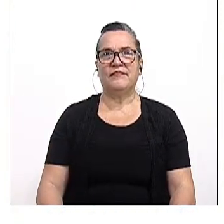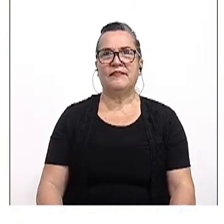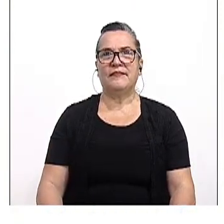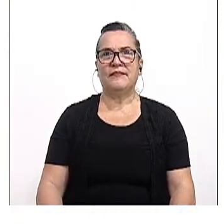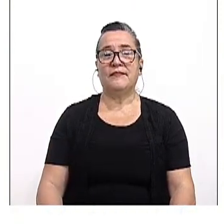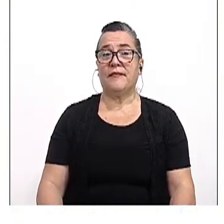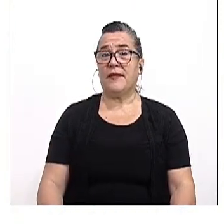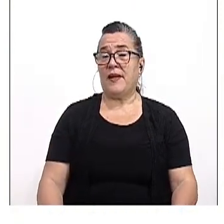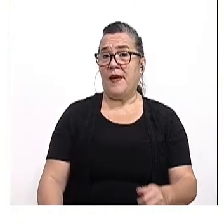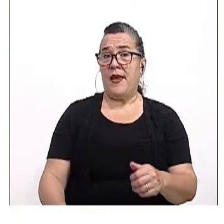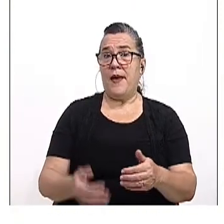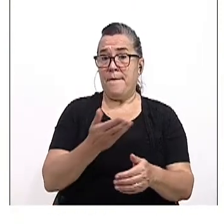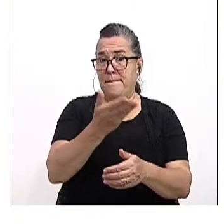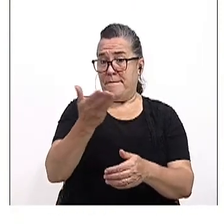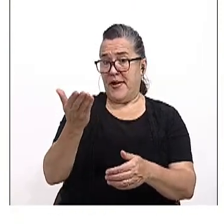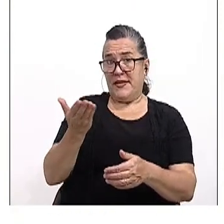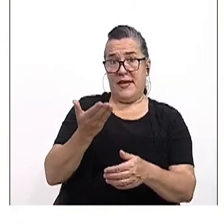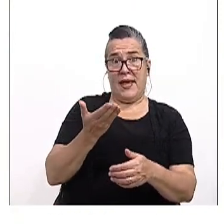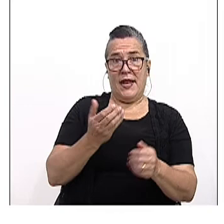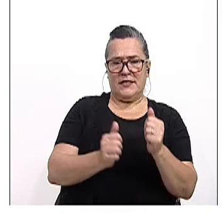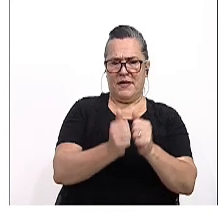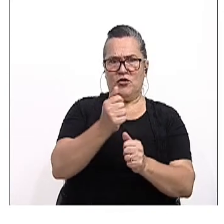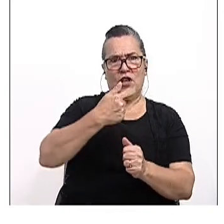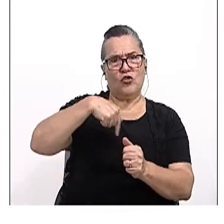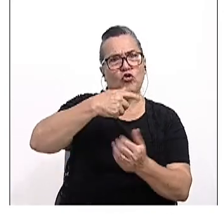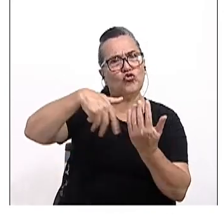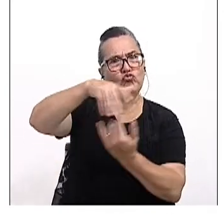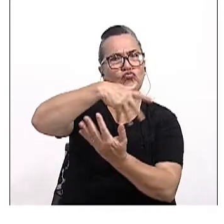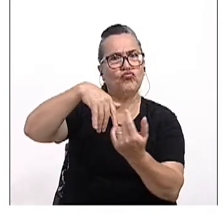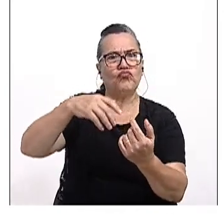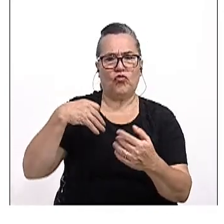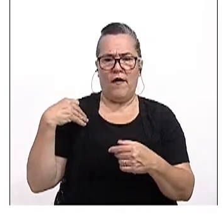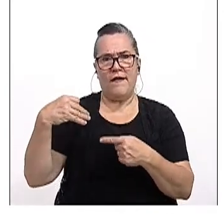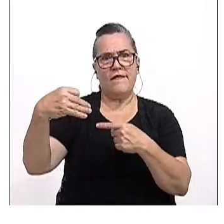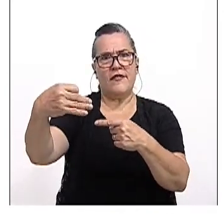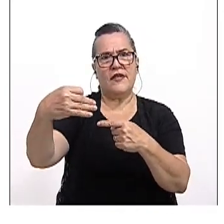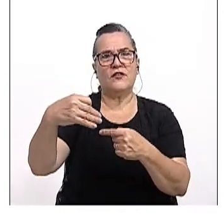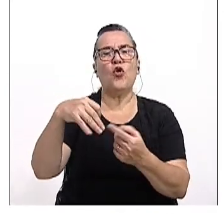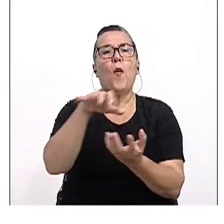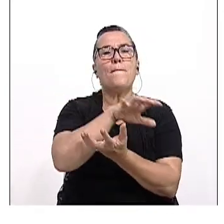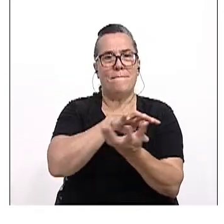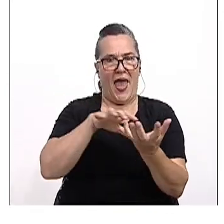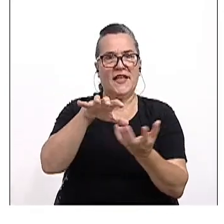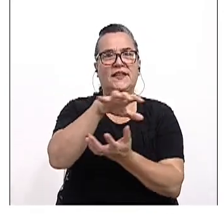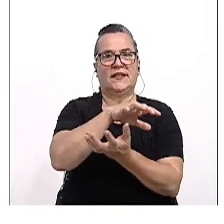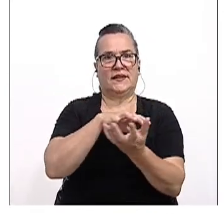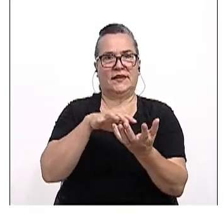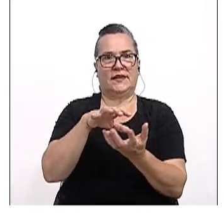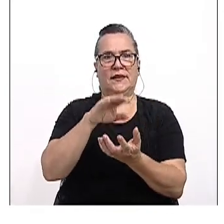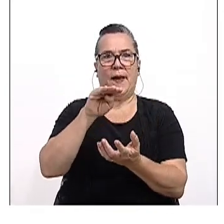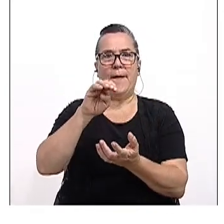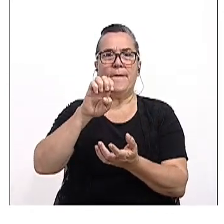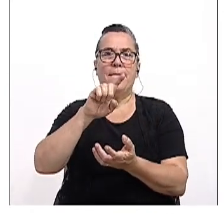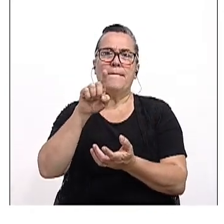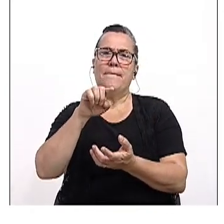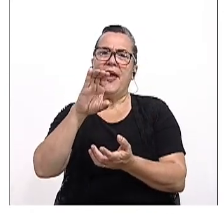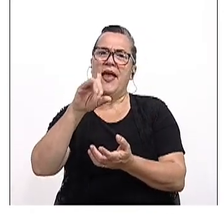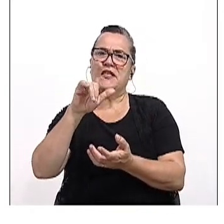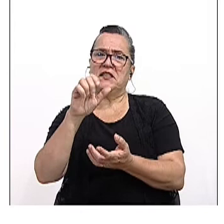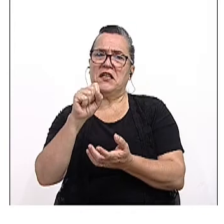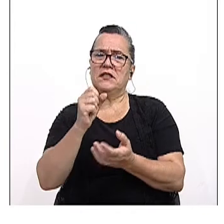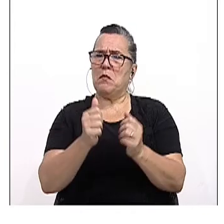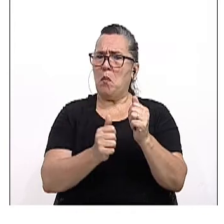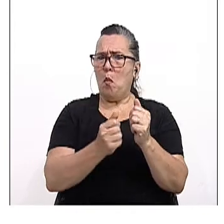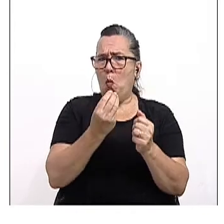La mayor parte de los materiales con los que interactuamos en la vida cotidiana son mezclas. Muchas de esas mezclas son